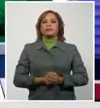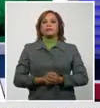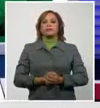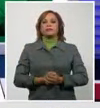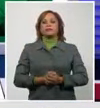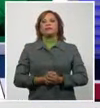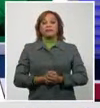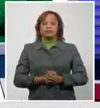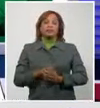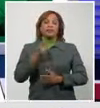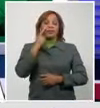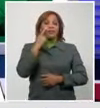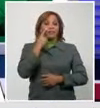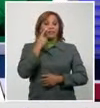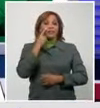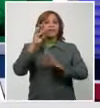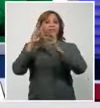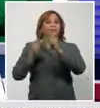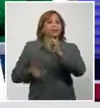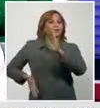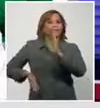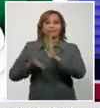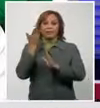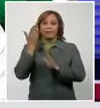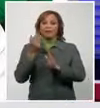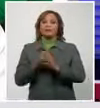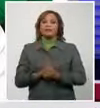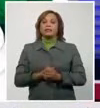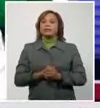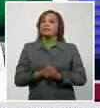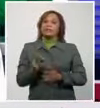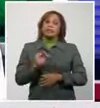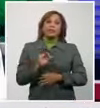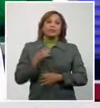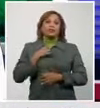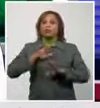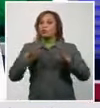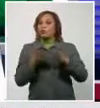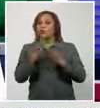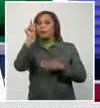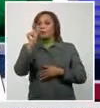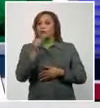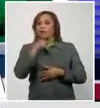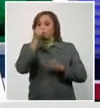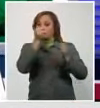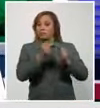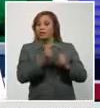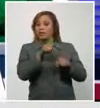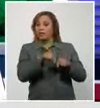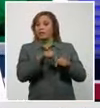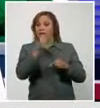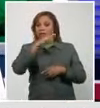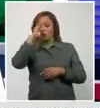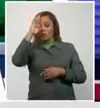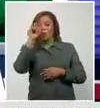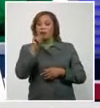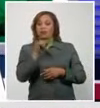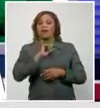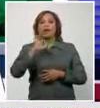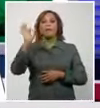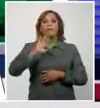ven que es una cifra elevada. Y como es natural, estos casos autóctonos son los que determinan la tasa